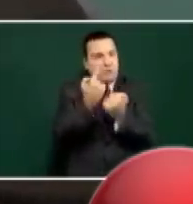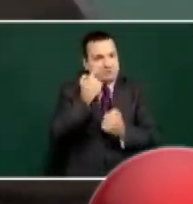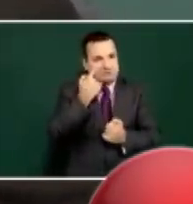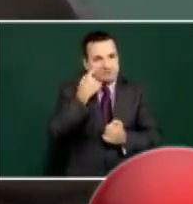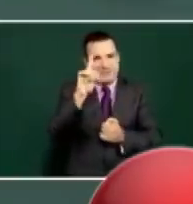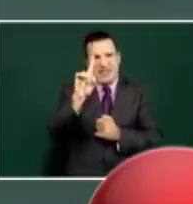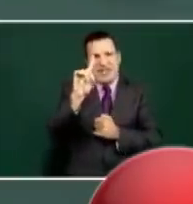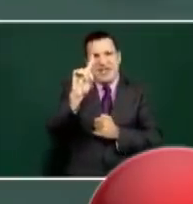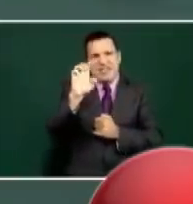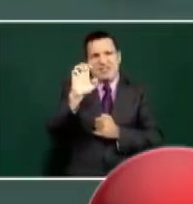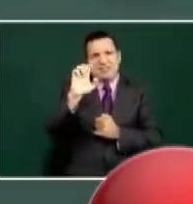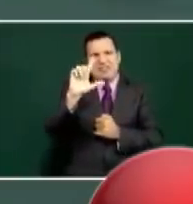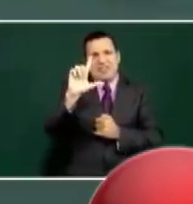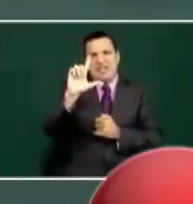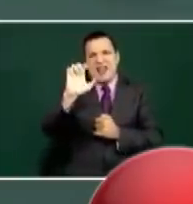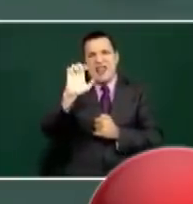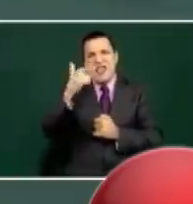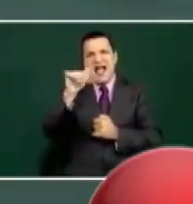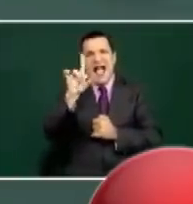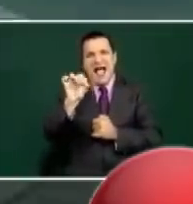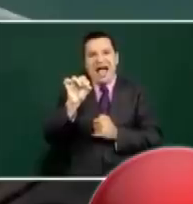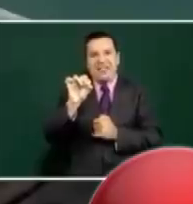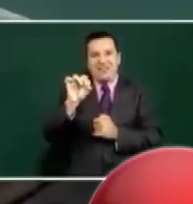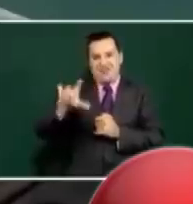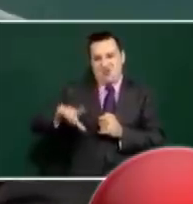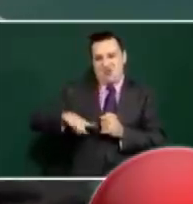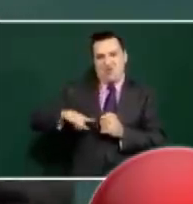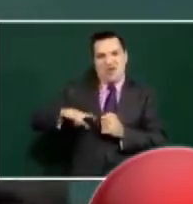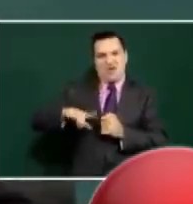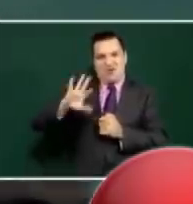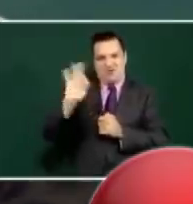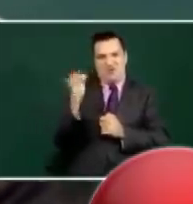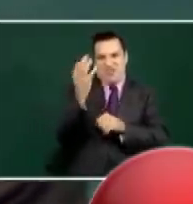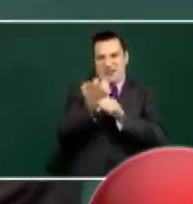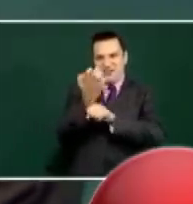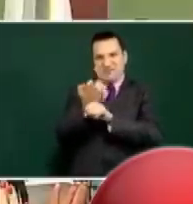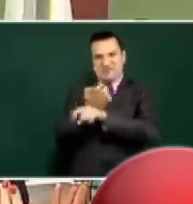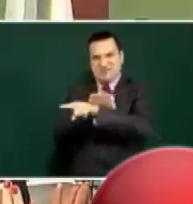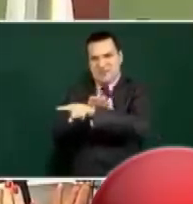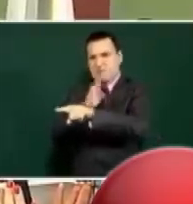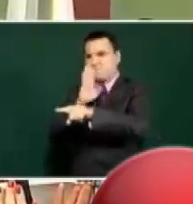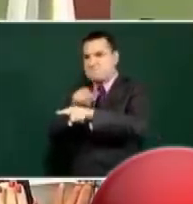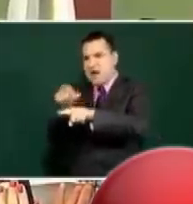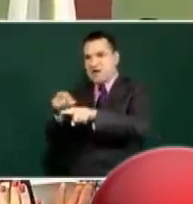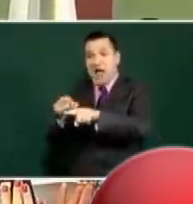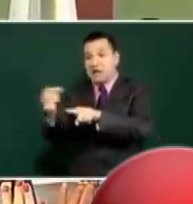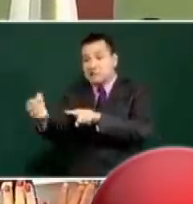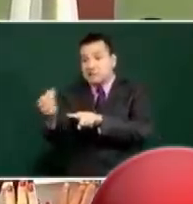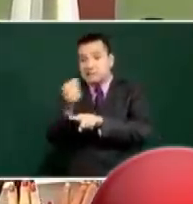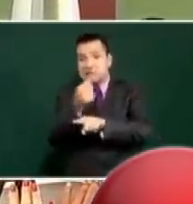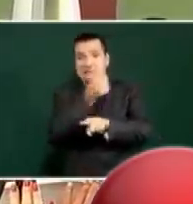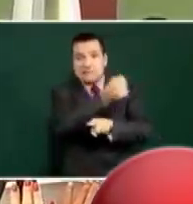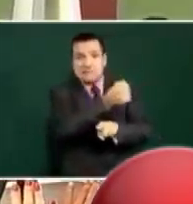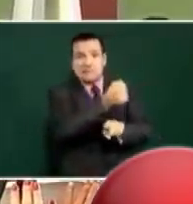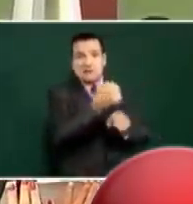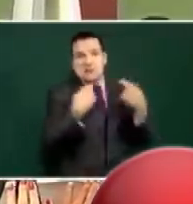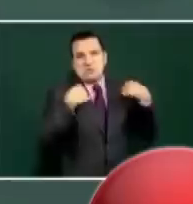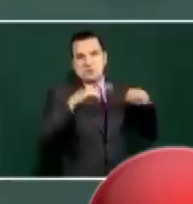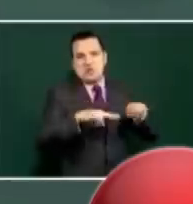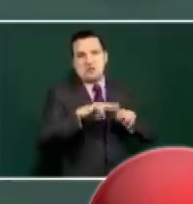federal en los estados. Le iba mal a un político, y a ver, vete de delegado del seguro, del